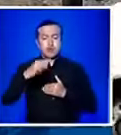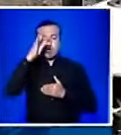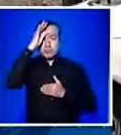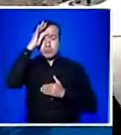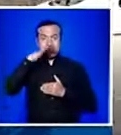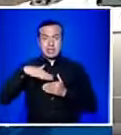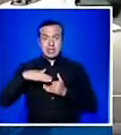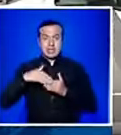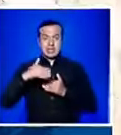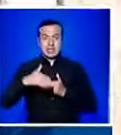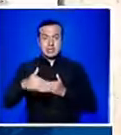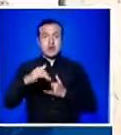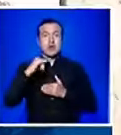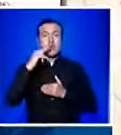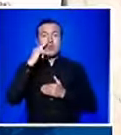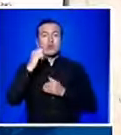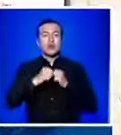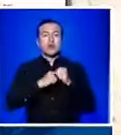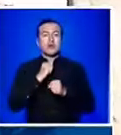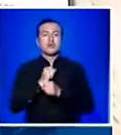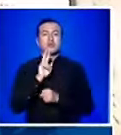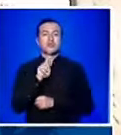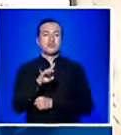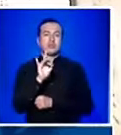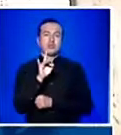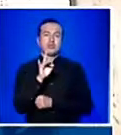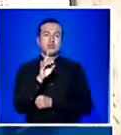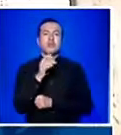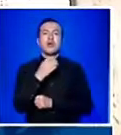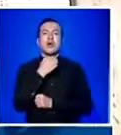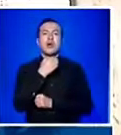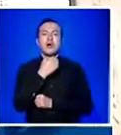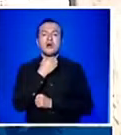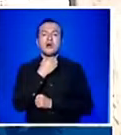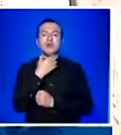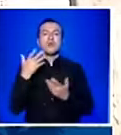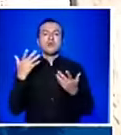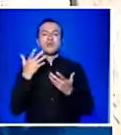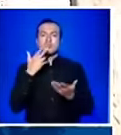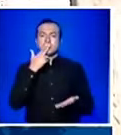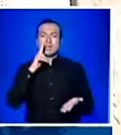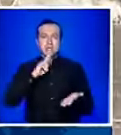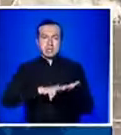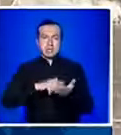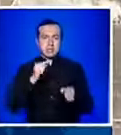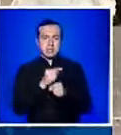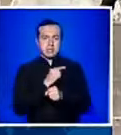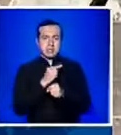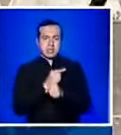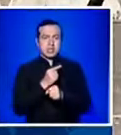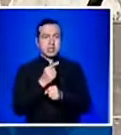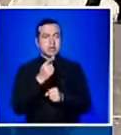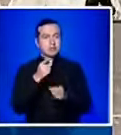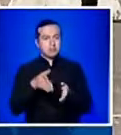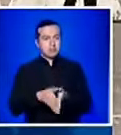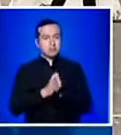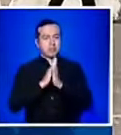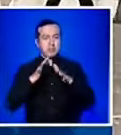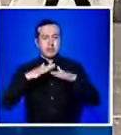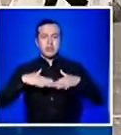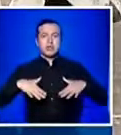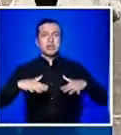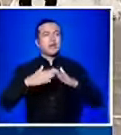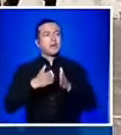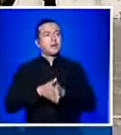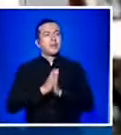Salud desde junio de 2018. Y en agosto, mediante Kipux, la gerencia del hospital pidió a los directivos del centro, según